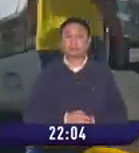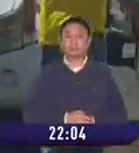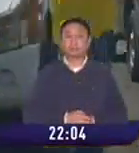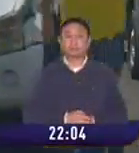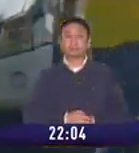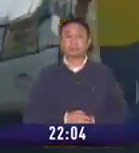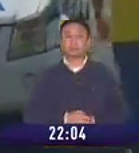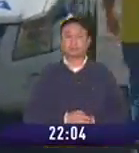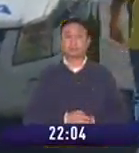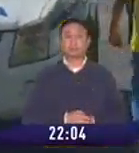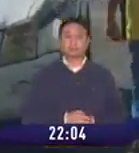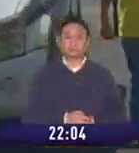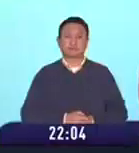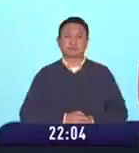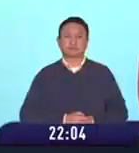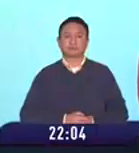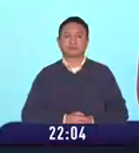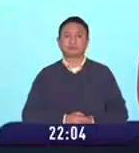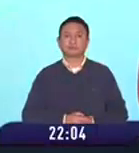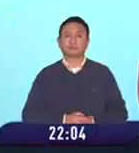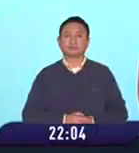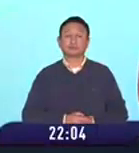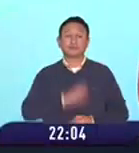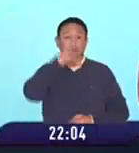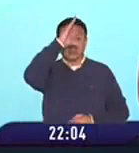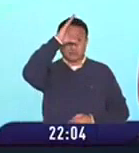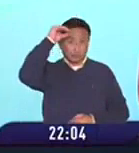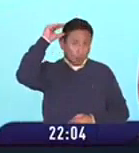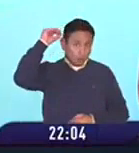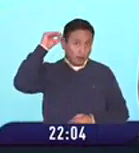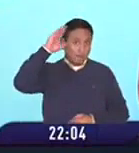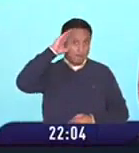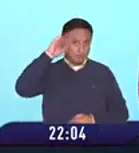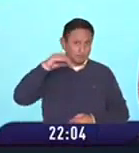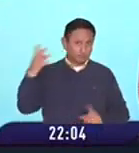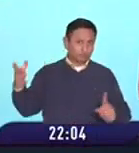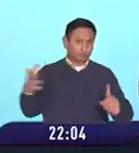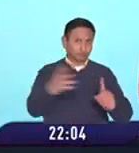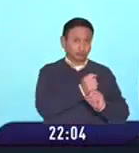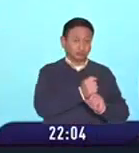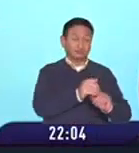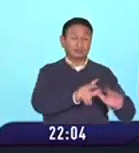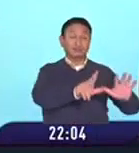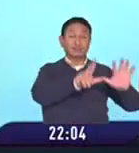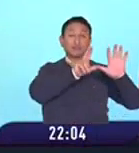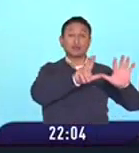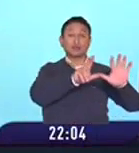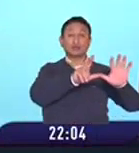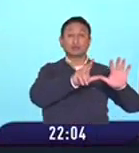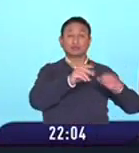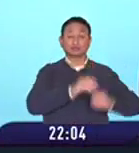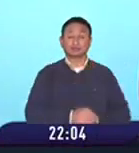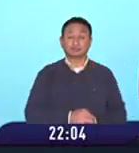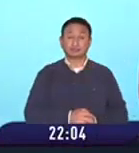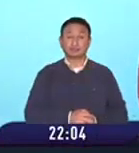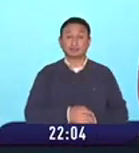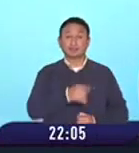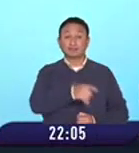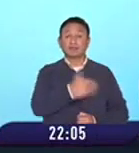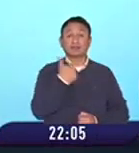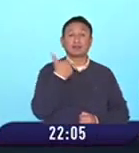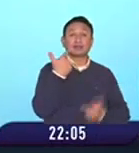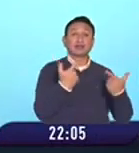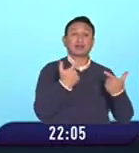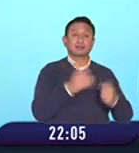Informó Iván Casamen. En Riobamba, la policía logró la aprehensión de 8 personas de flagrancia y con armas de